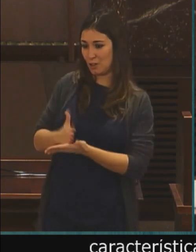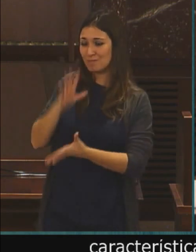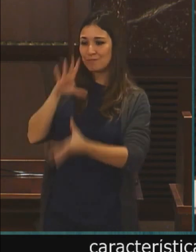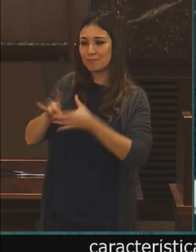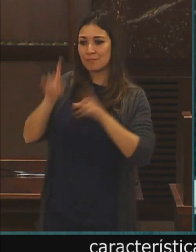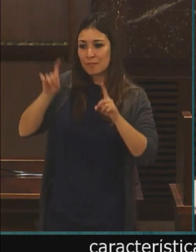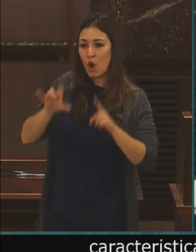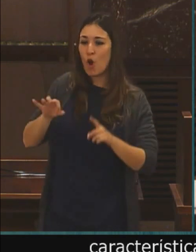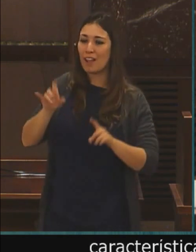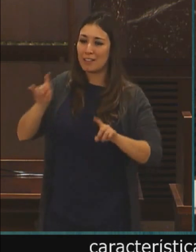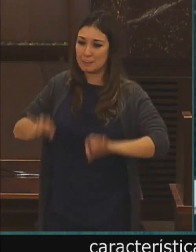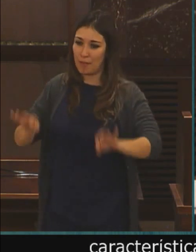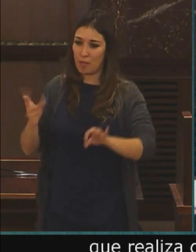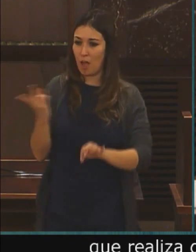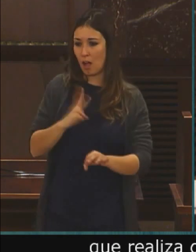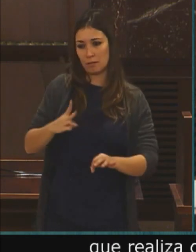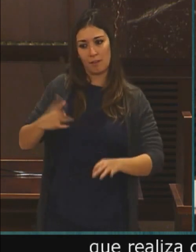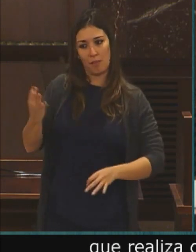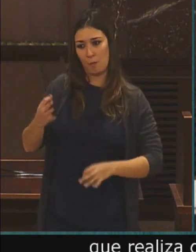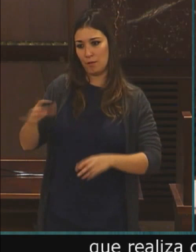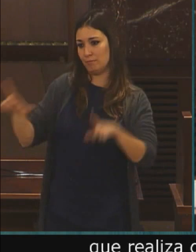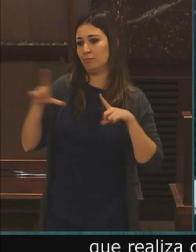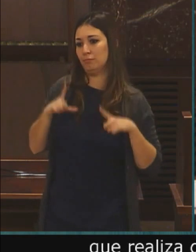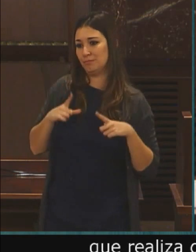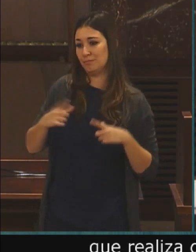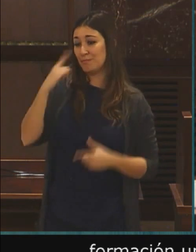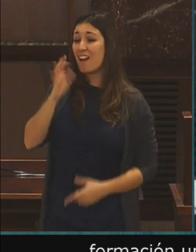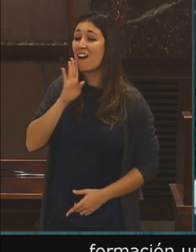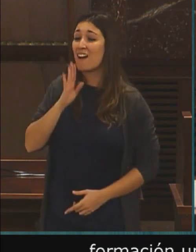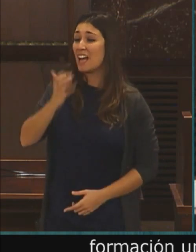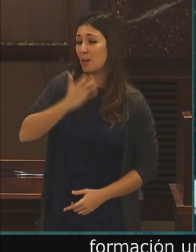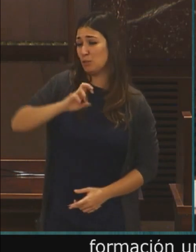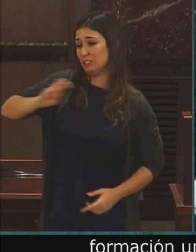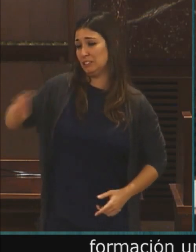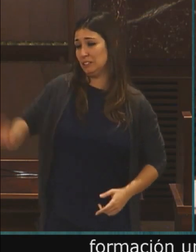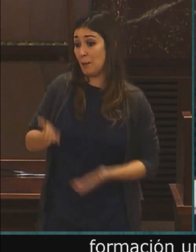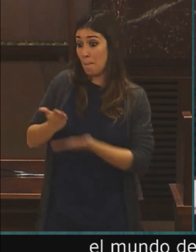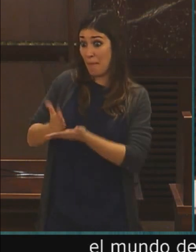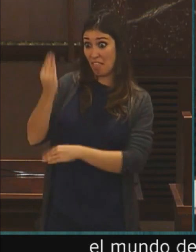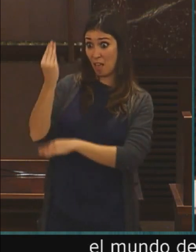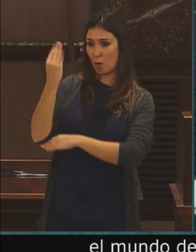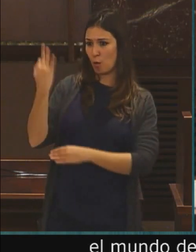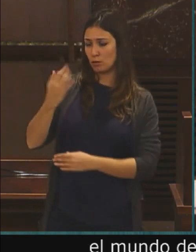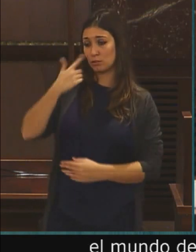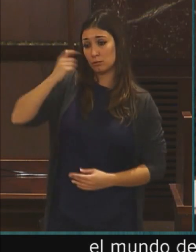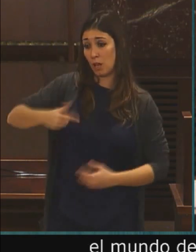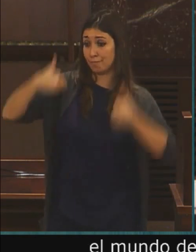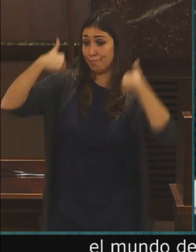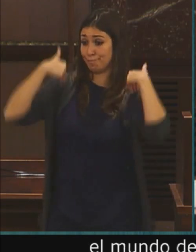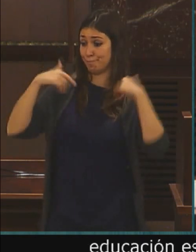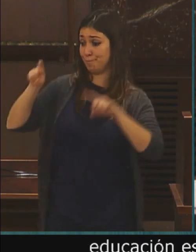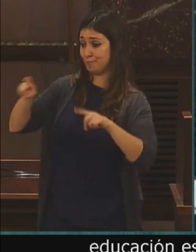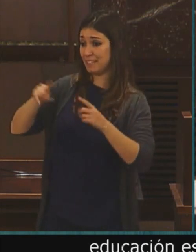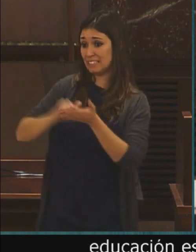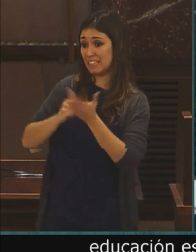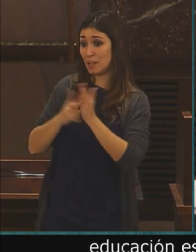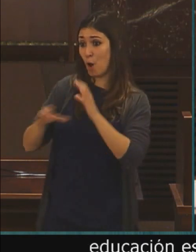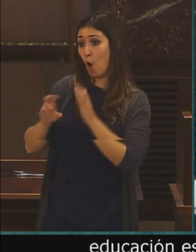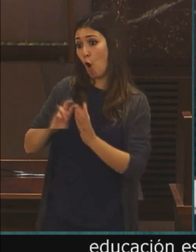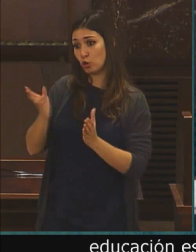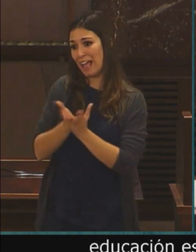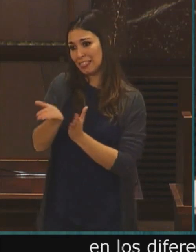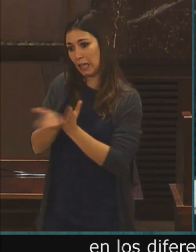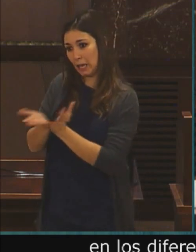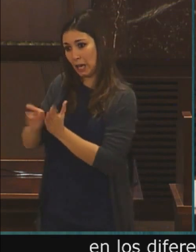mundo de la enseñanza y la educación especial. Como hemos visto en los diferentes ejemplos, el mediador, en muchos casos, va a ser el encargado de enseñar un sistema alternativo de